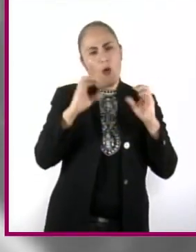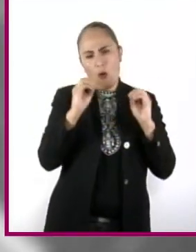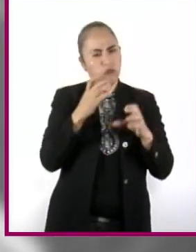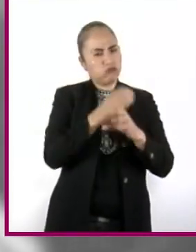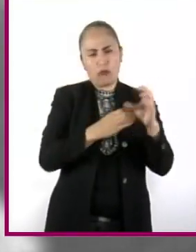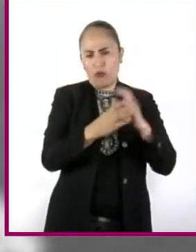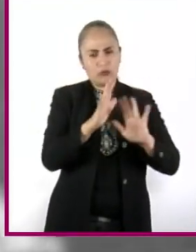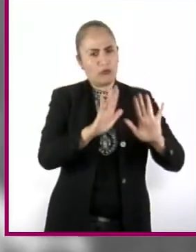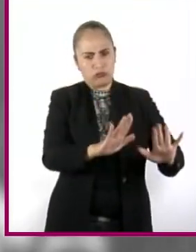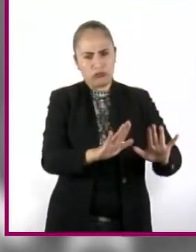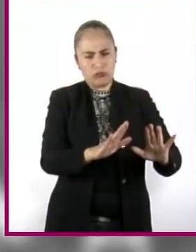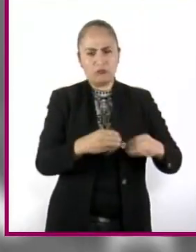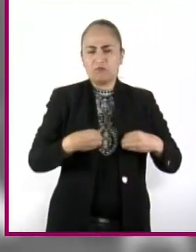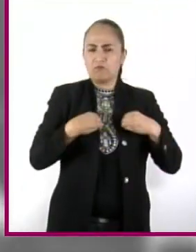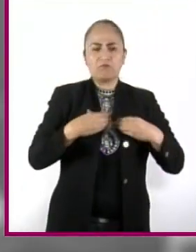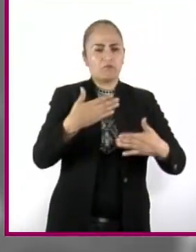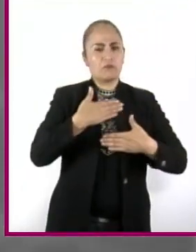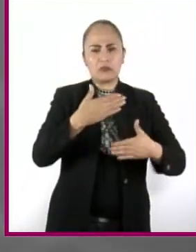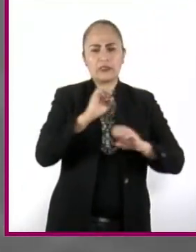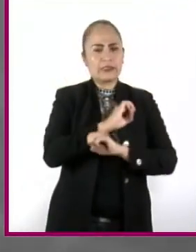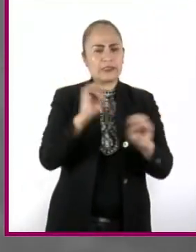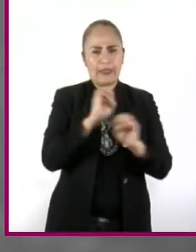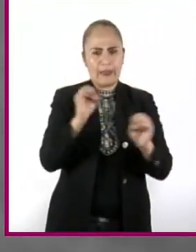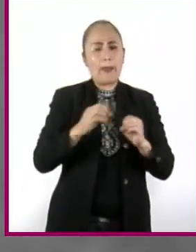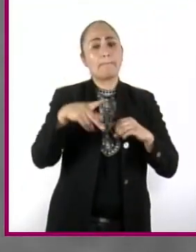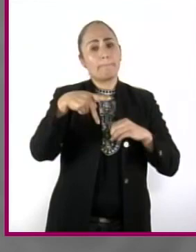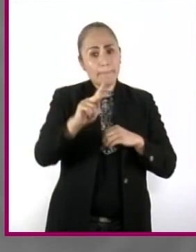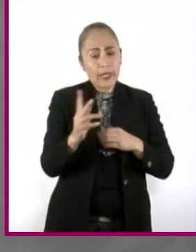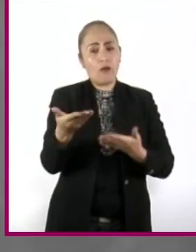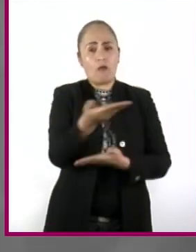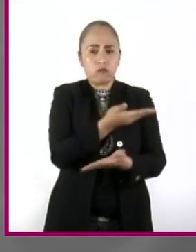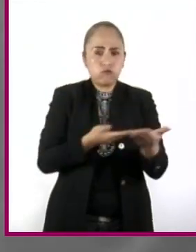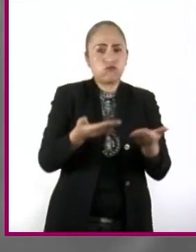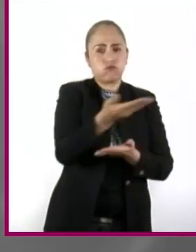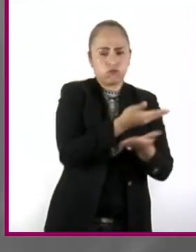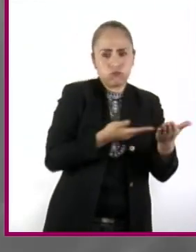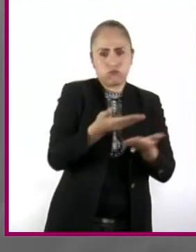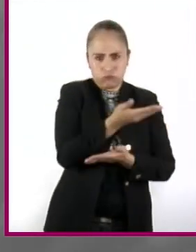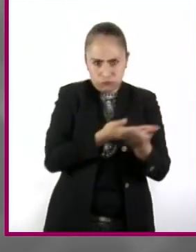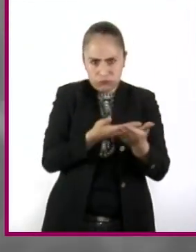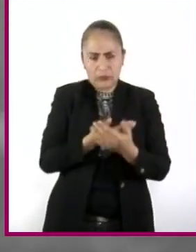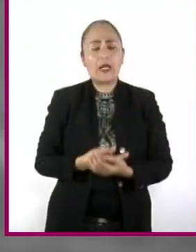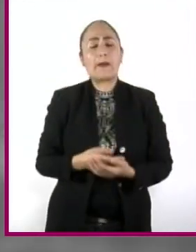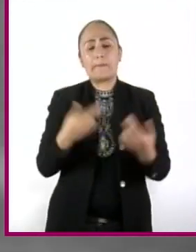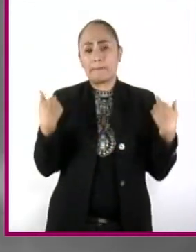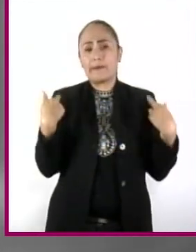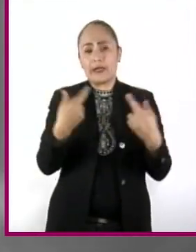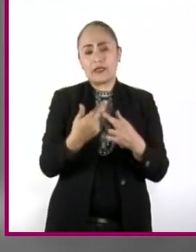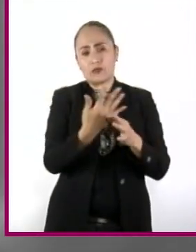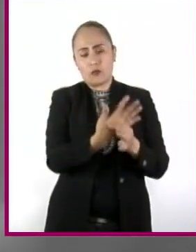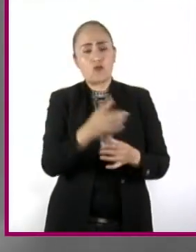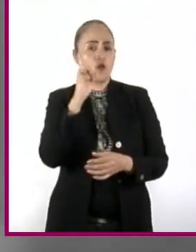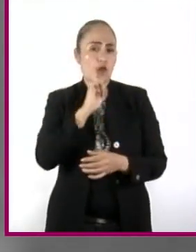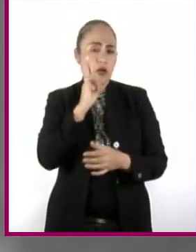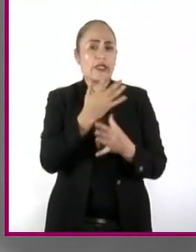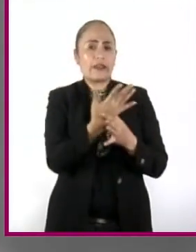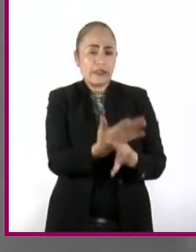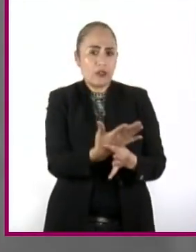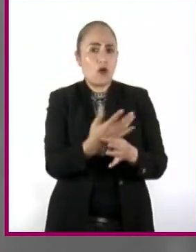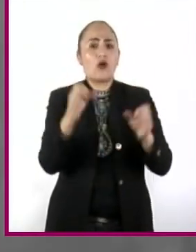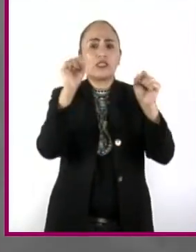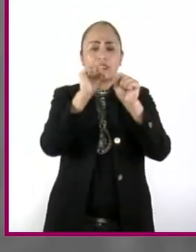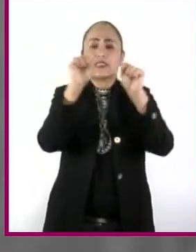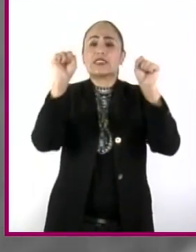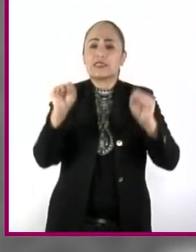y generan un determinado comportamiento. También recuerdo que la profesora dijo que para poder comprender cómo funciona un